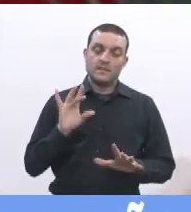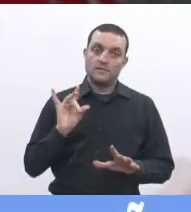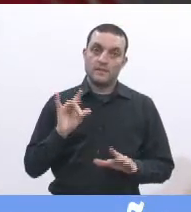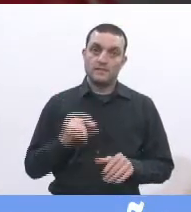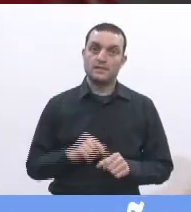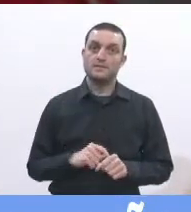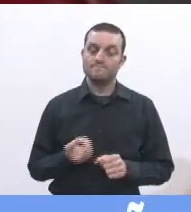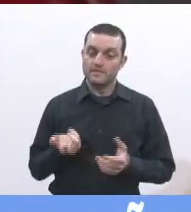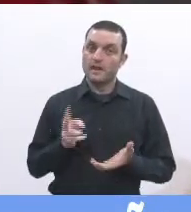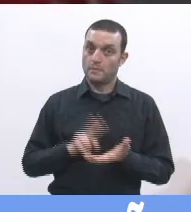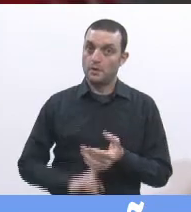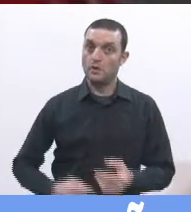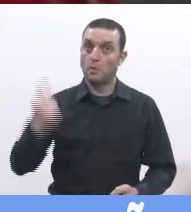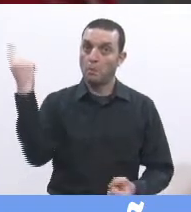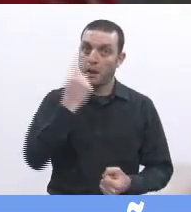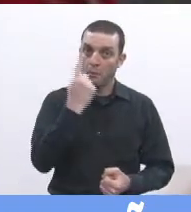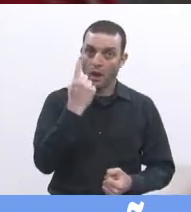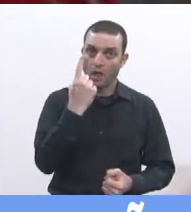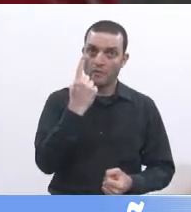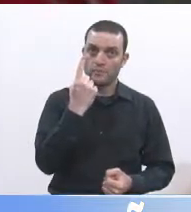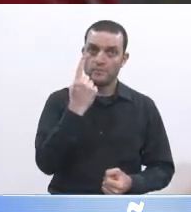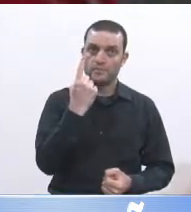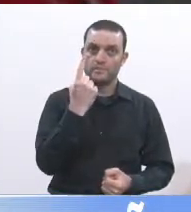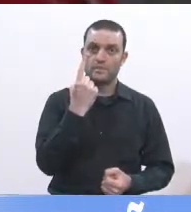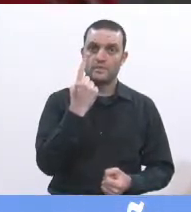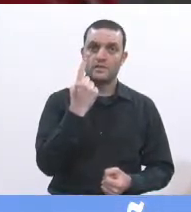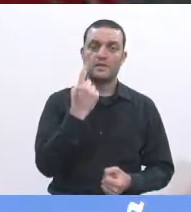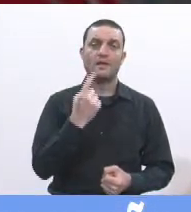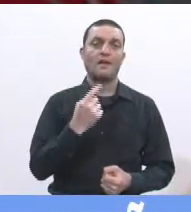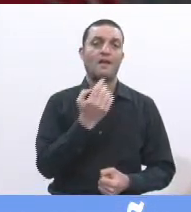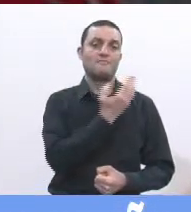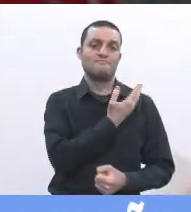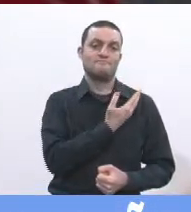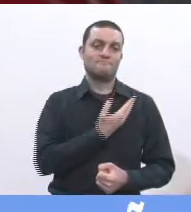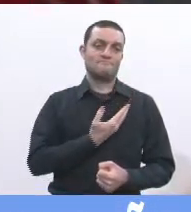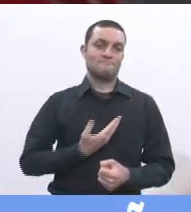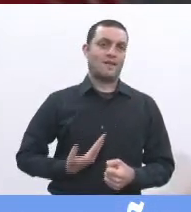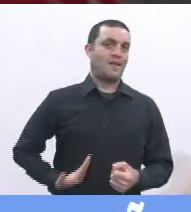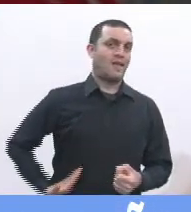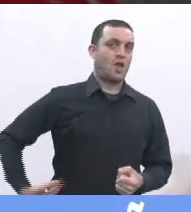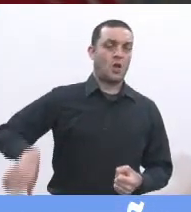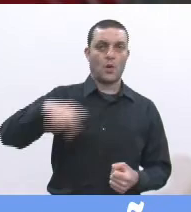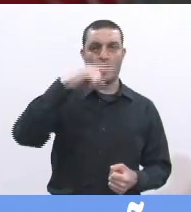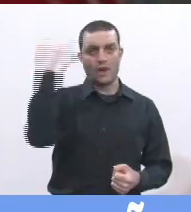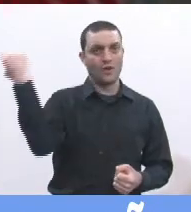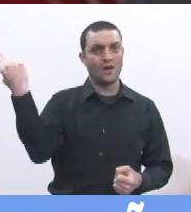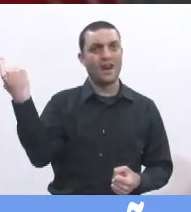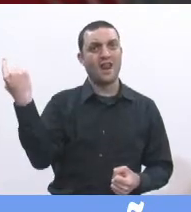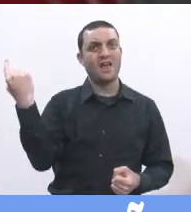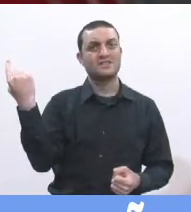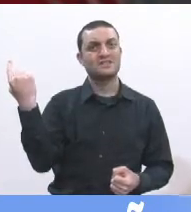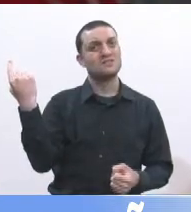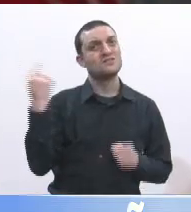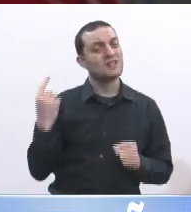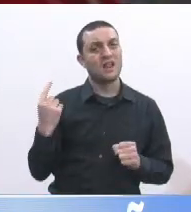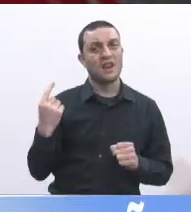Insisto, primero, elección discrecional del gobierno nacional de afectar los recursos presupuestarios de un distrito que no le